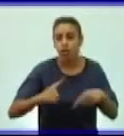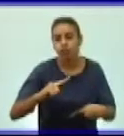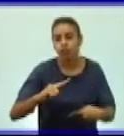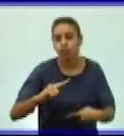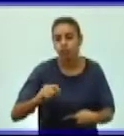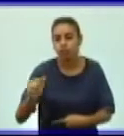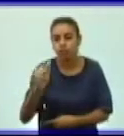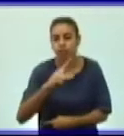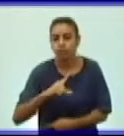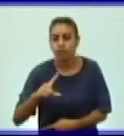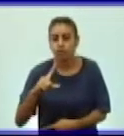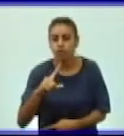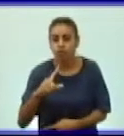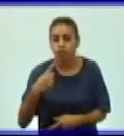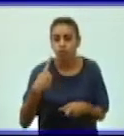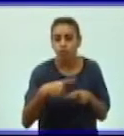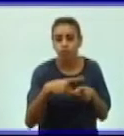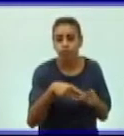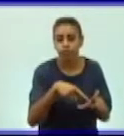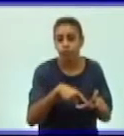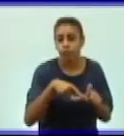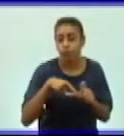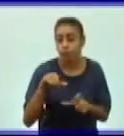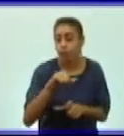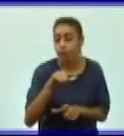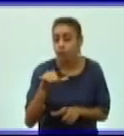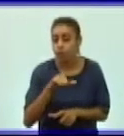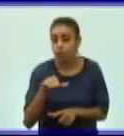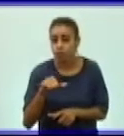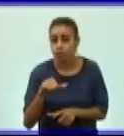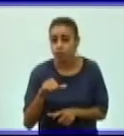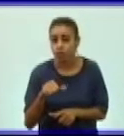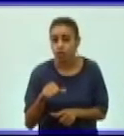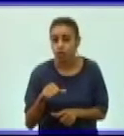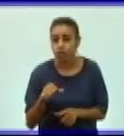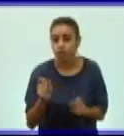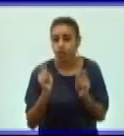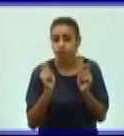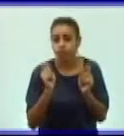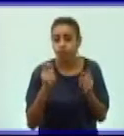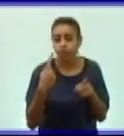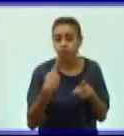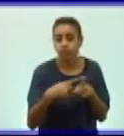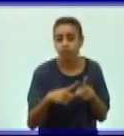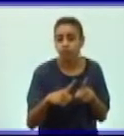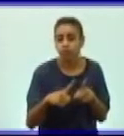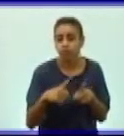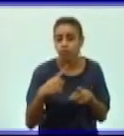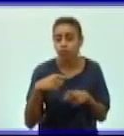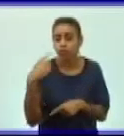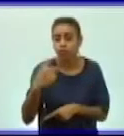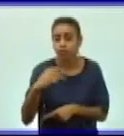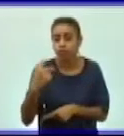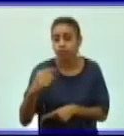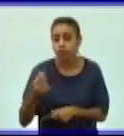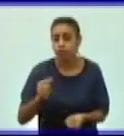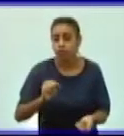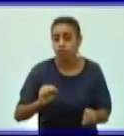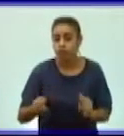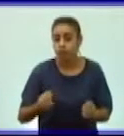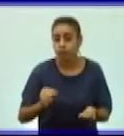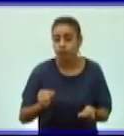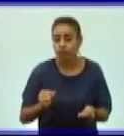el sovietismo, y estuvo encaminado en toda esa labor subversiva que fue desarrollando el capitalismo. Por tanto,